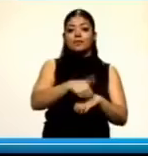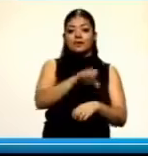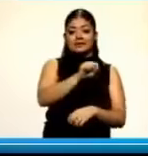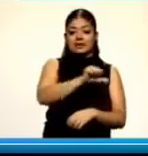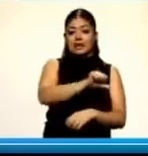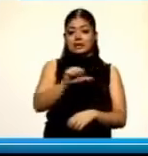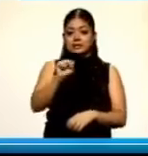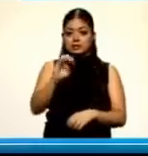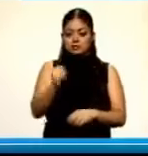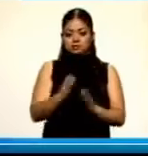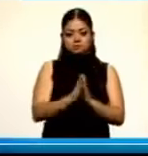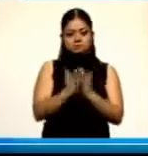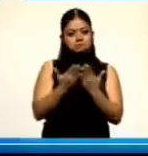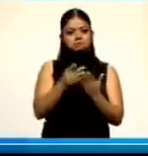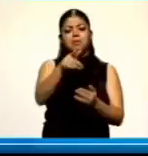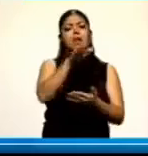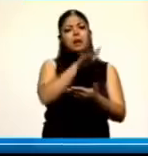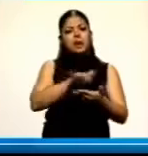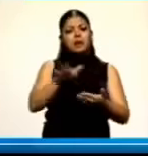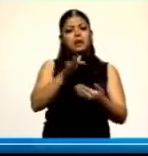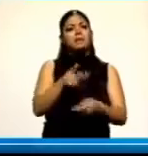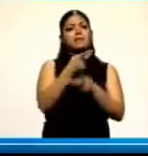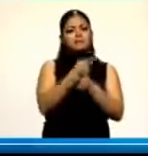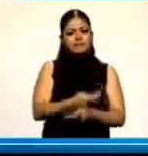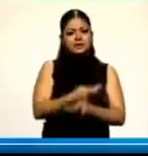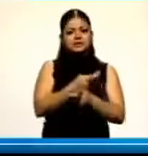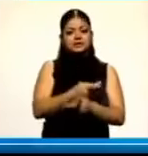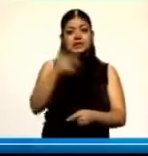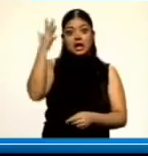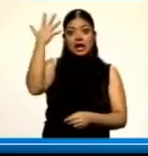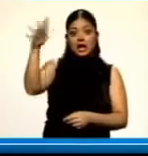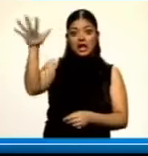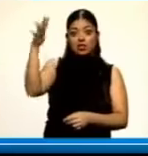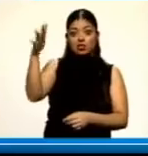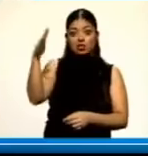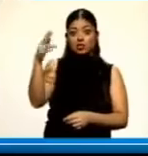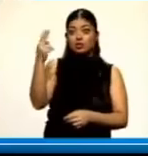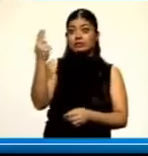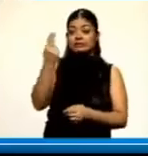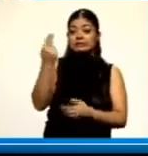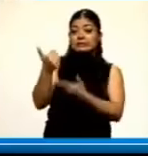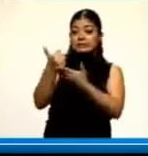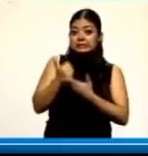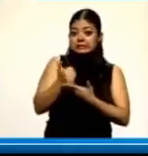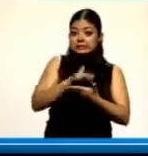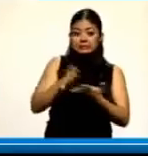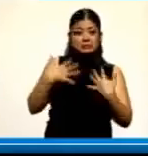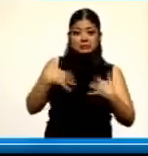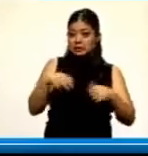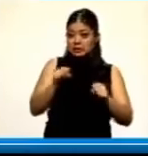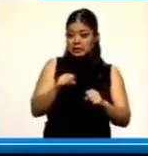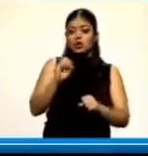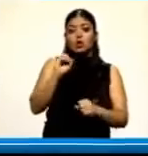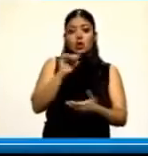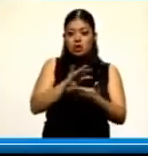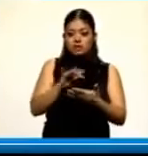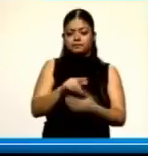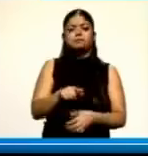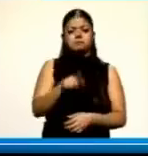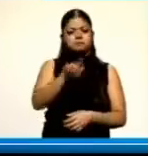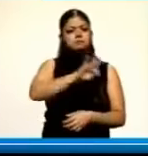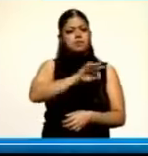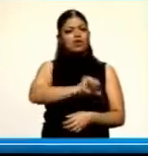69. Léelo con paciencia y pide ayuda a algún adulto si algo no entiendes o si aún no lees. También puedes explorar otros